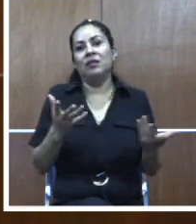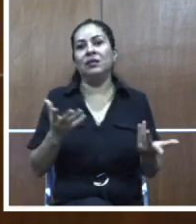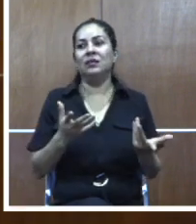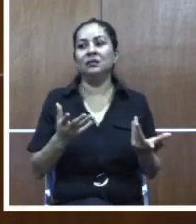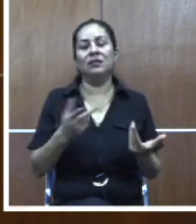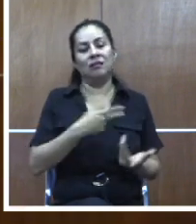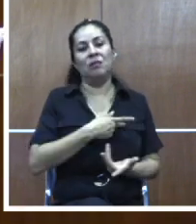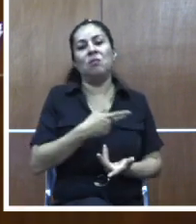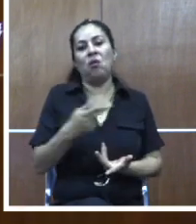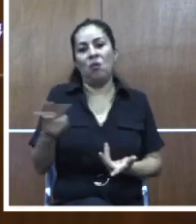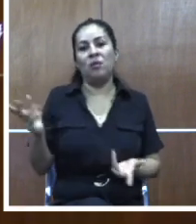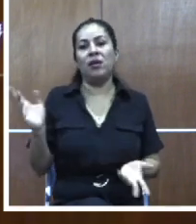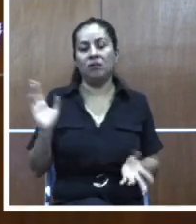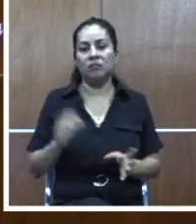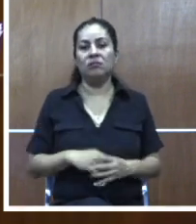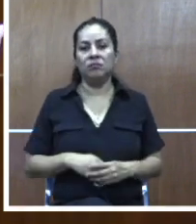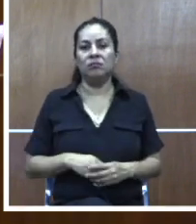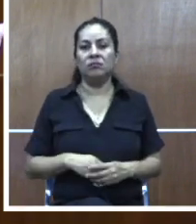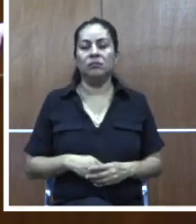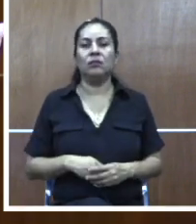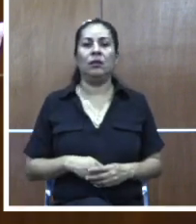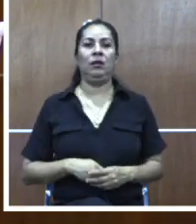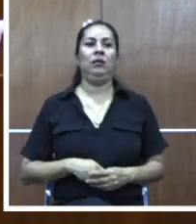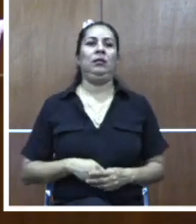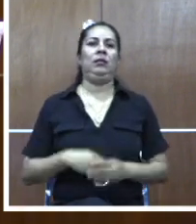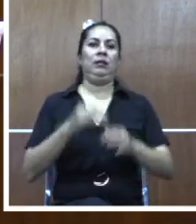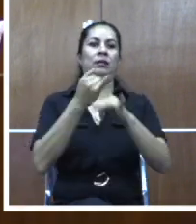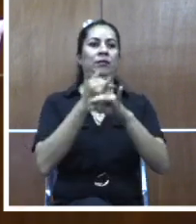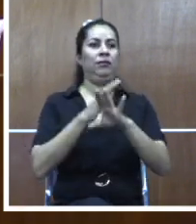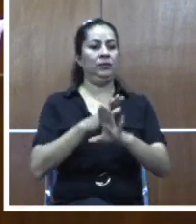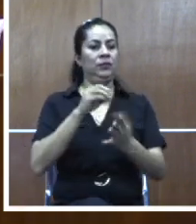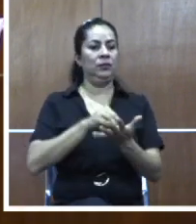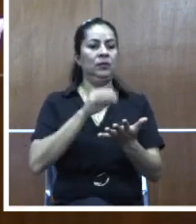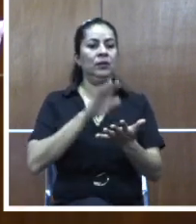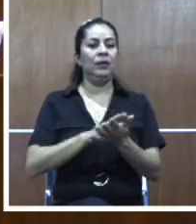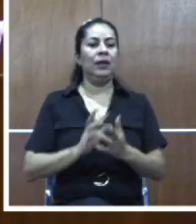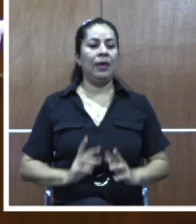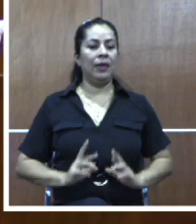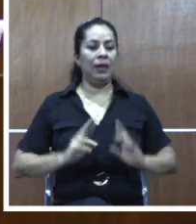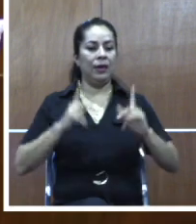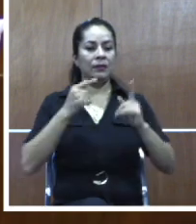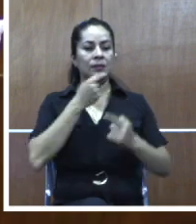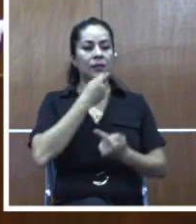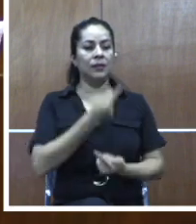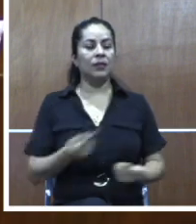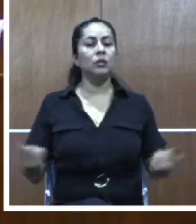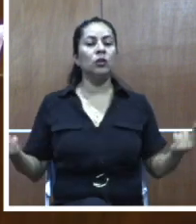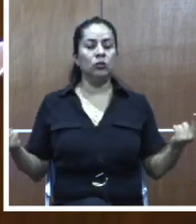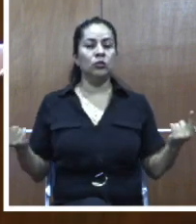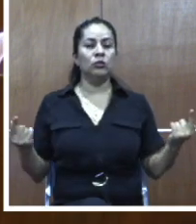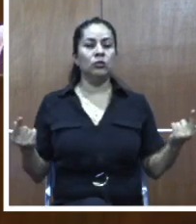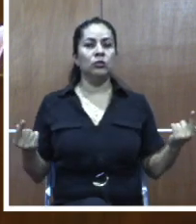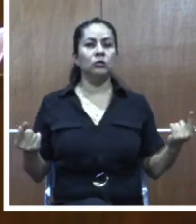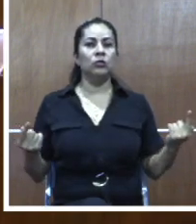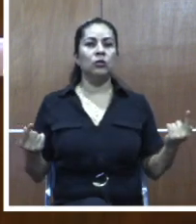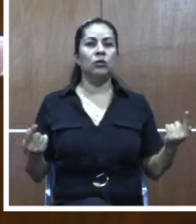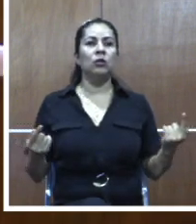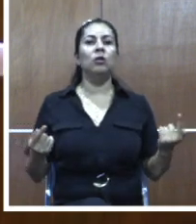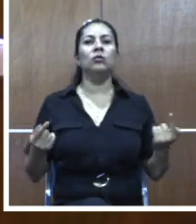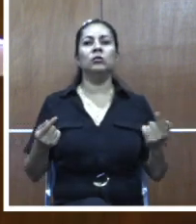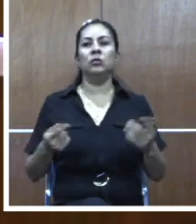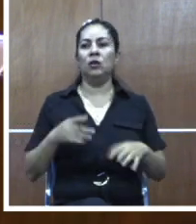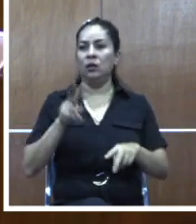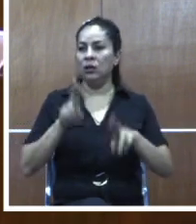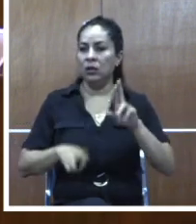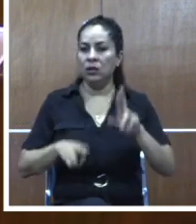de empobrecimiento. De acuerdo con los datos del registro de cáncer en niñas y niños, las tasas de